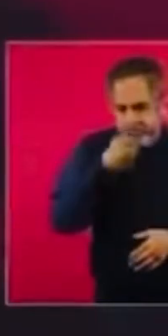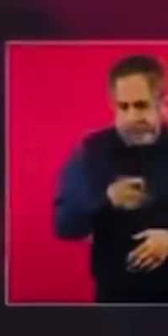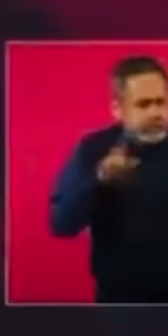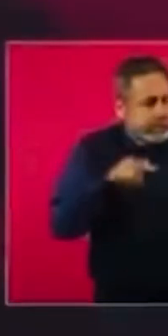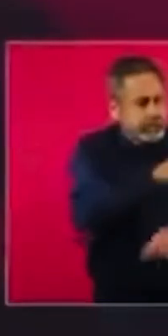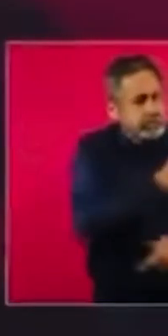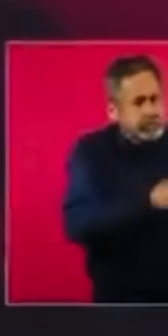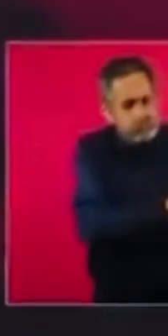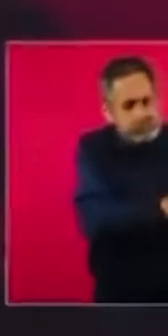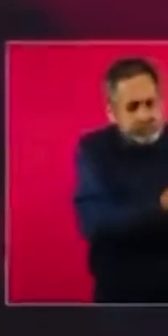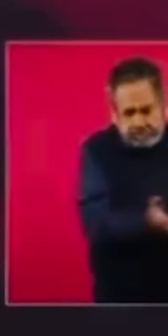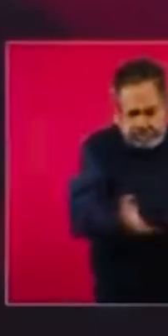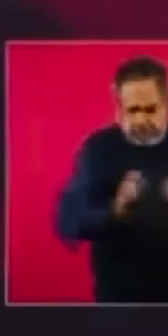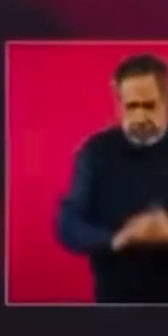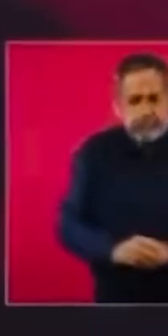que